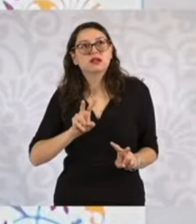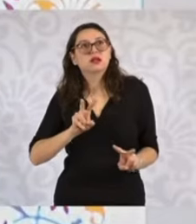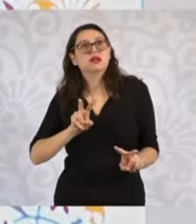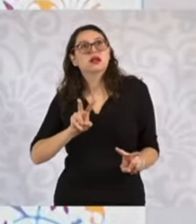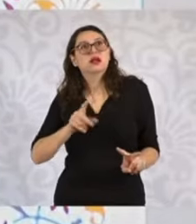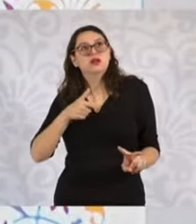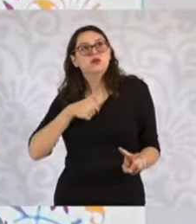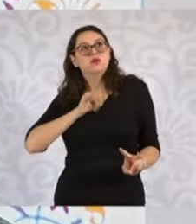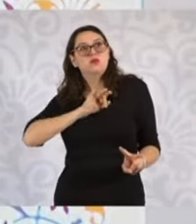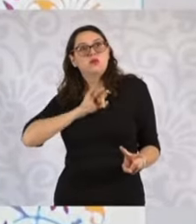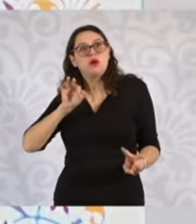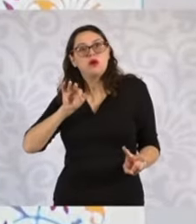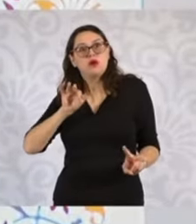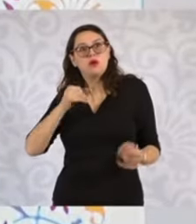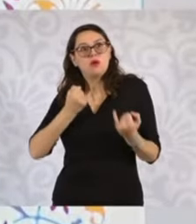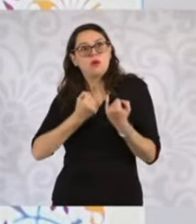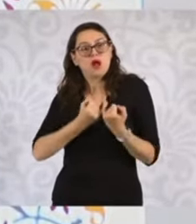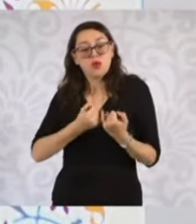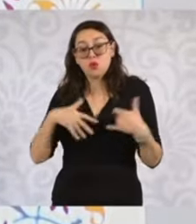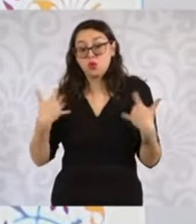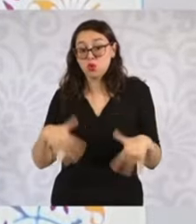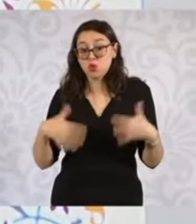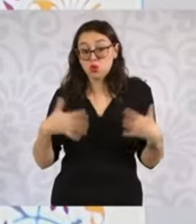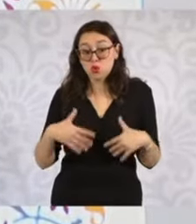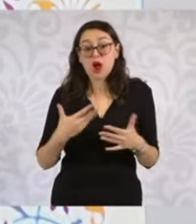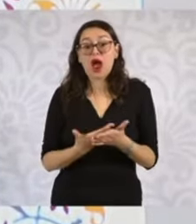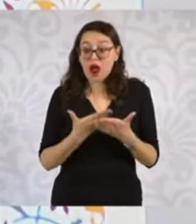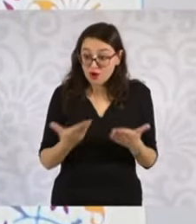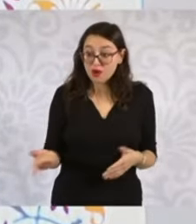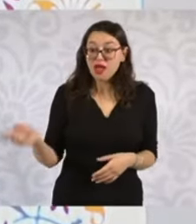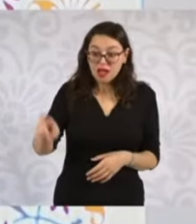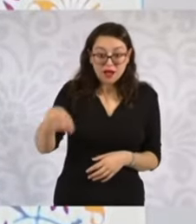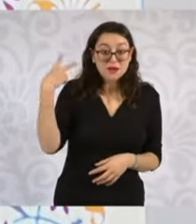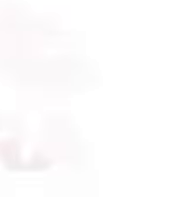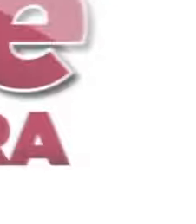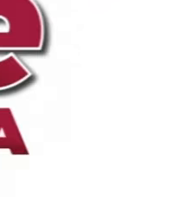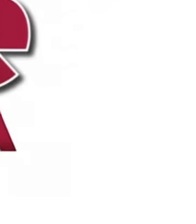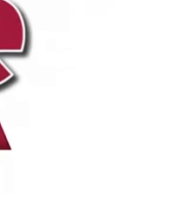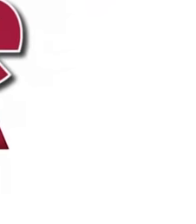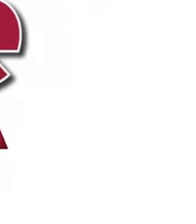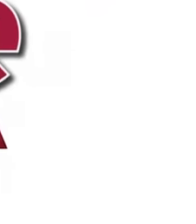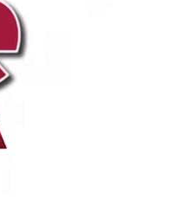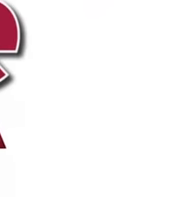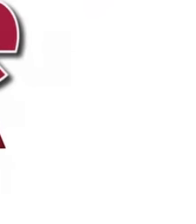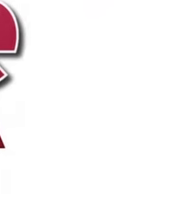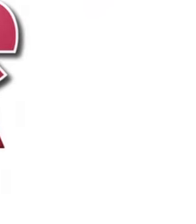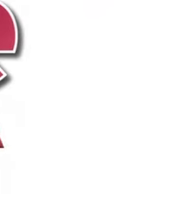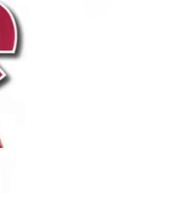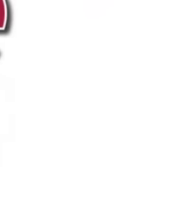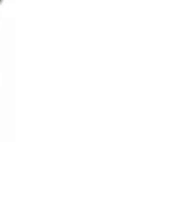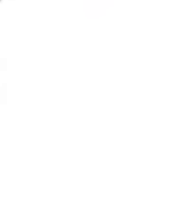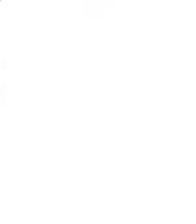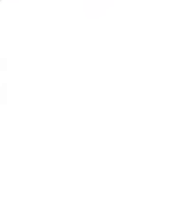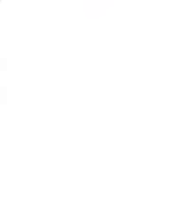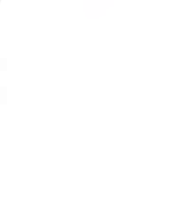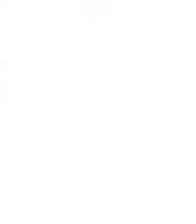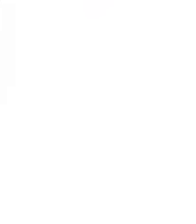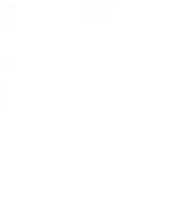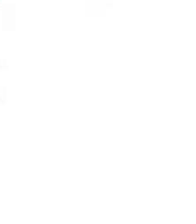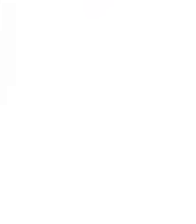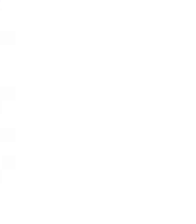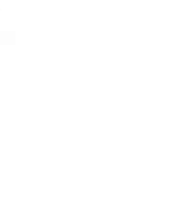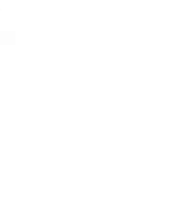mexicana. Entonces, lo mismo, pues felicitarla y la vamos a buscar. Rocío Nale, gobernadora por Veracruz.